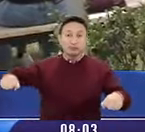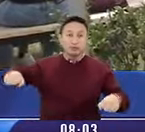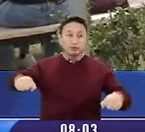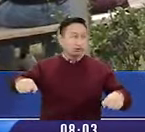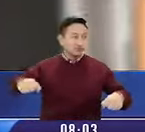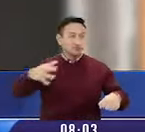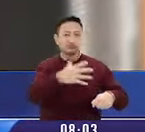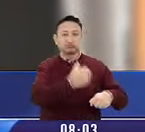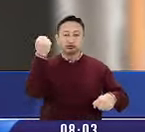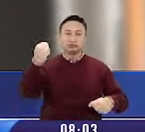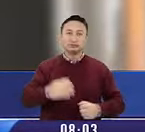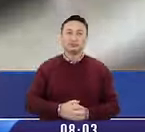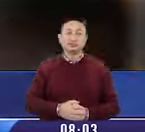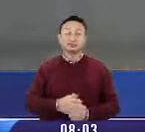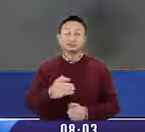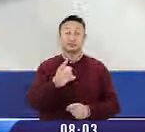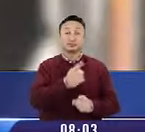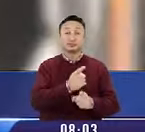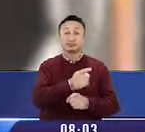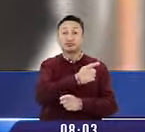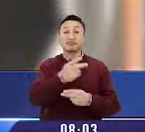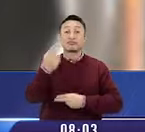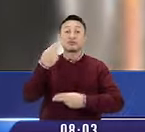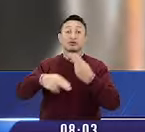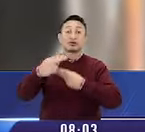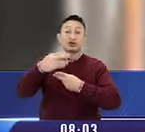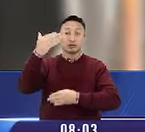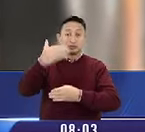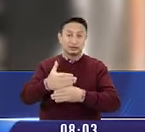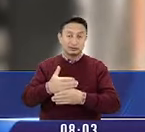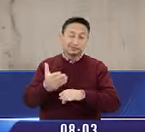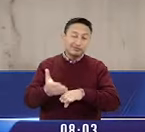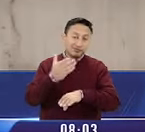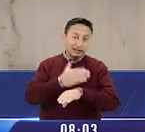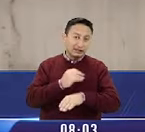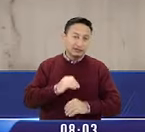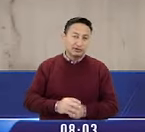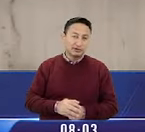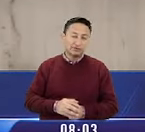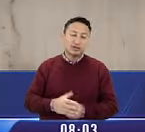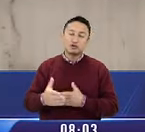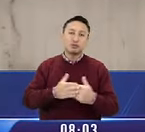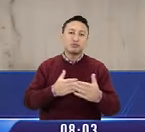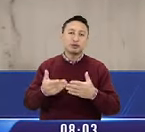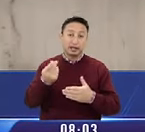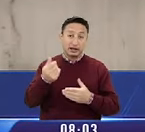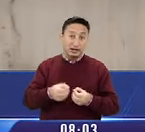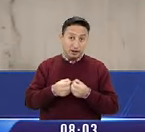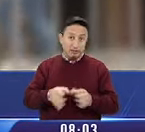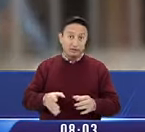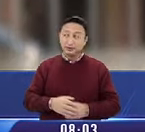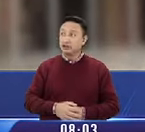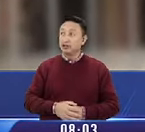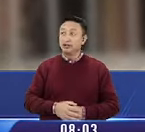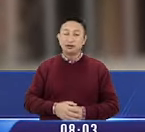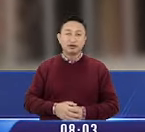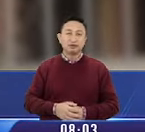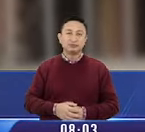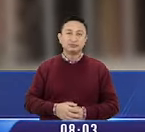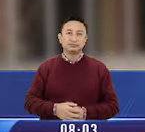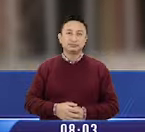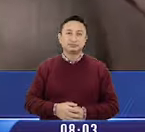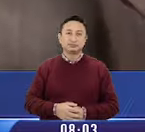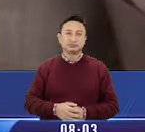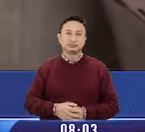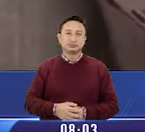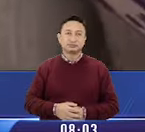las cositas. Es por eso que los locales comerciales también han optado por cerrar pronto, sin importar pérdidas económicas, con tal de proteger su